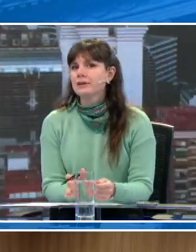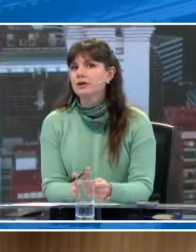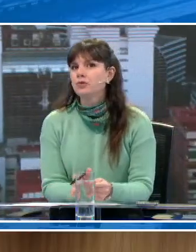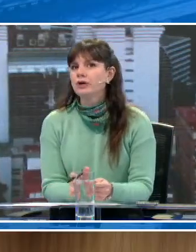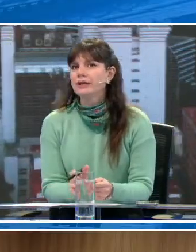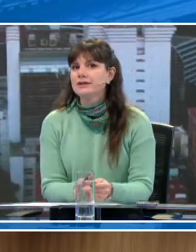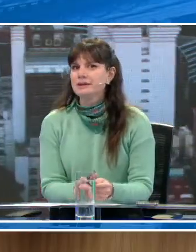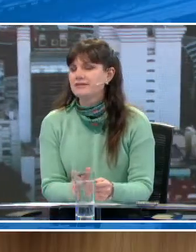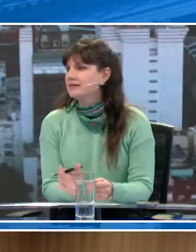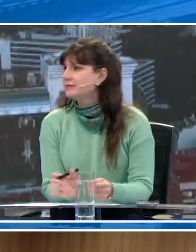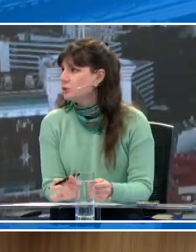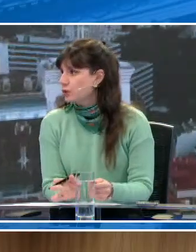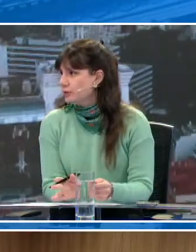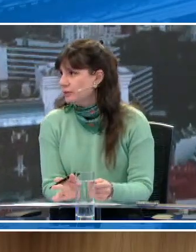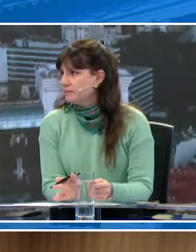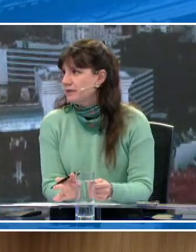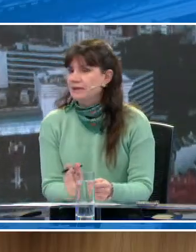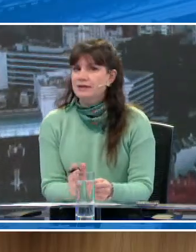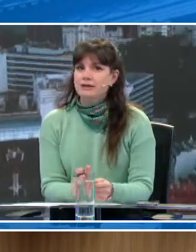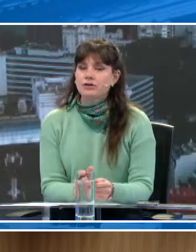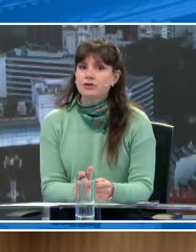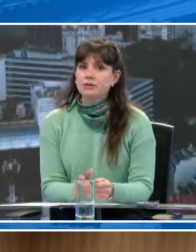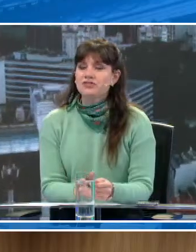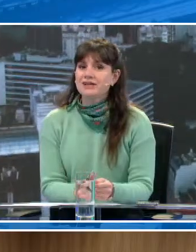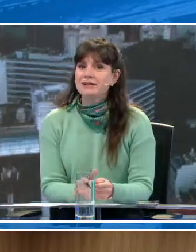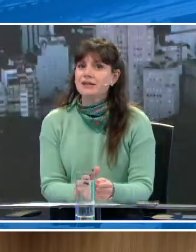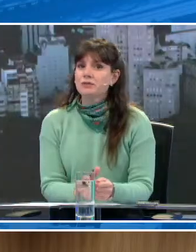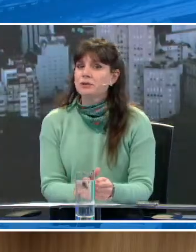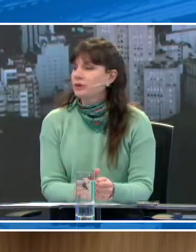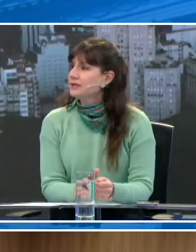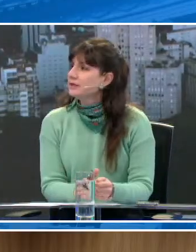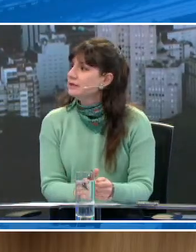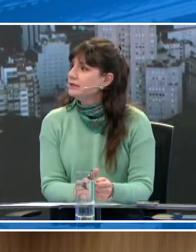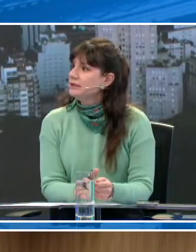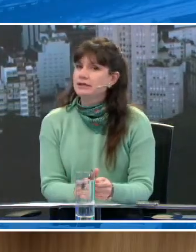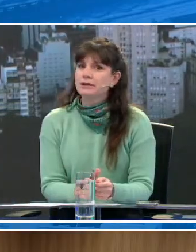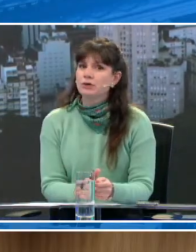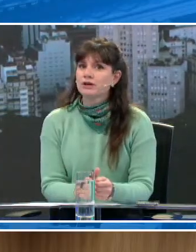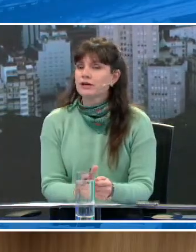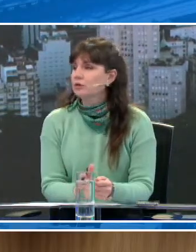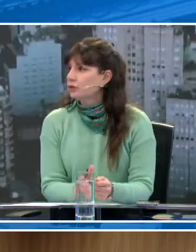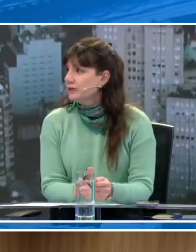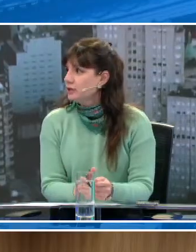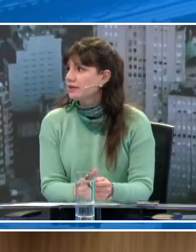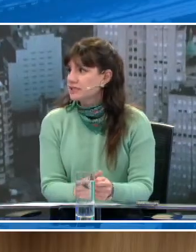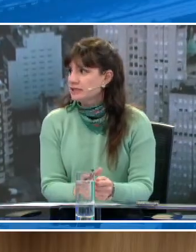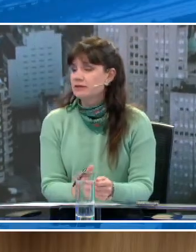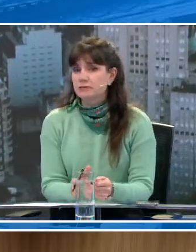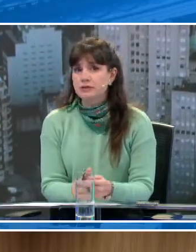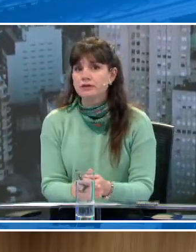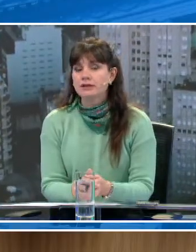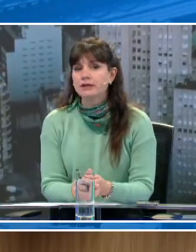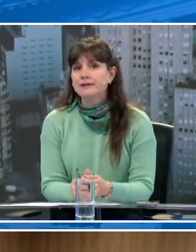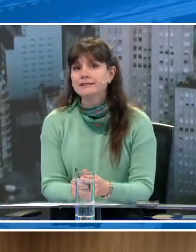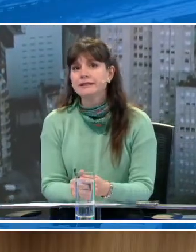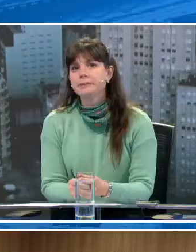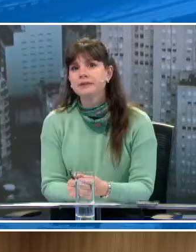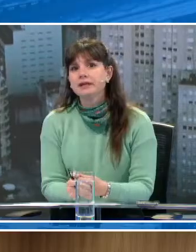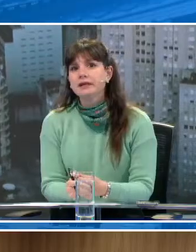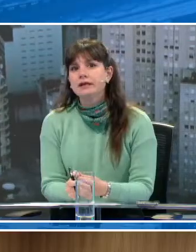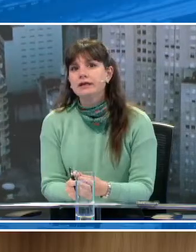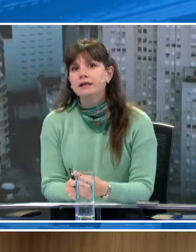que se evalúa es de entre 7 y 9. Recordemos, 7 es la propuesta de Juan Carlos Romero, que ayer intervino en el